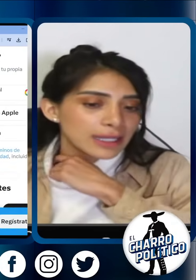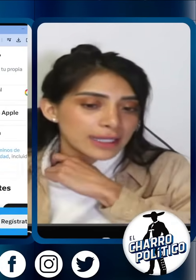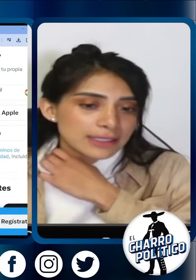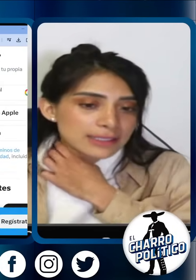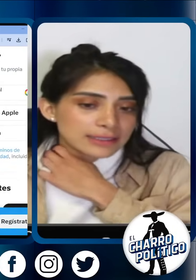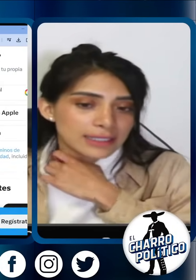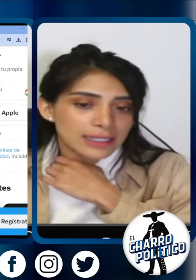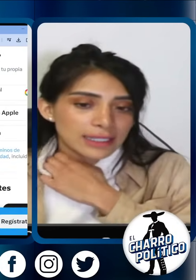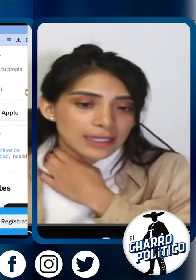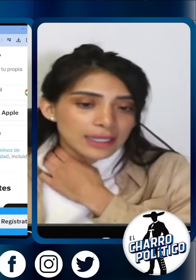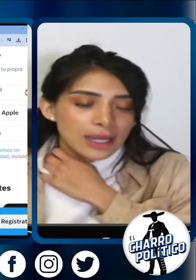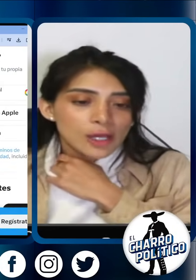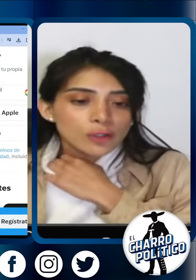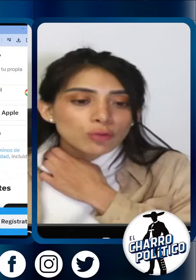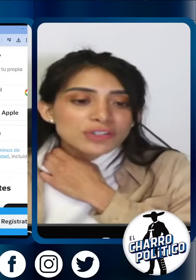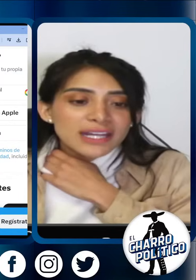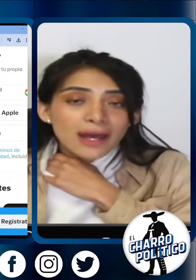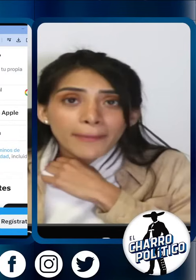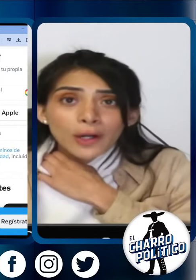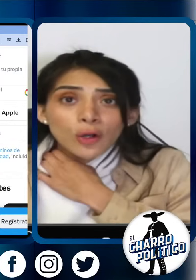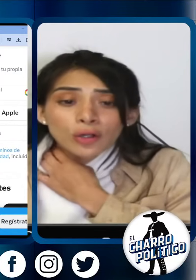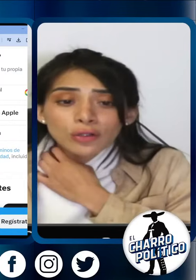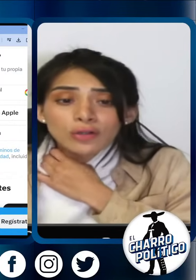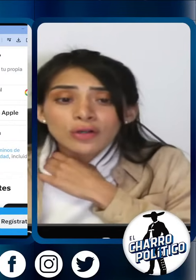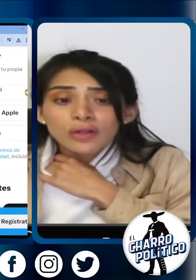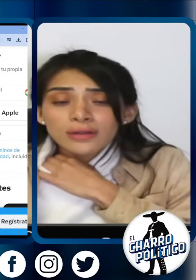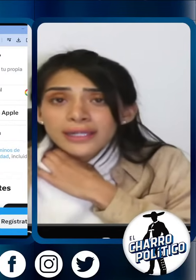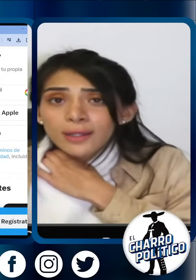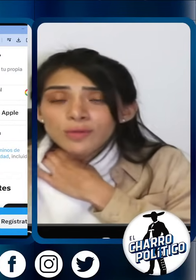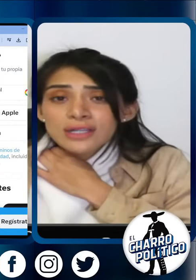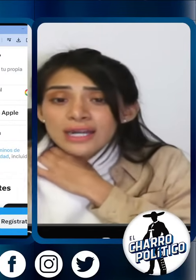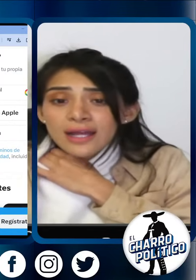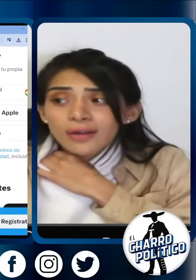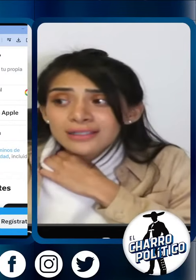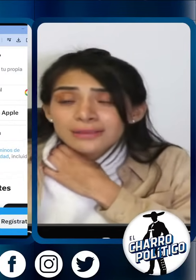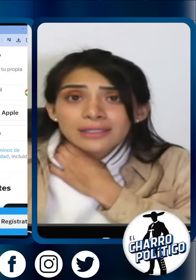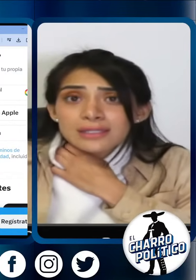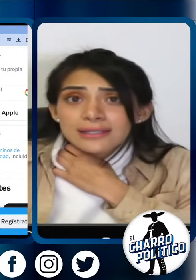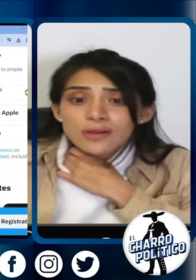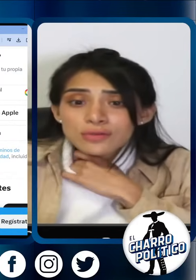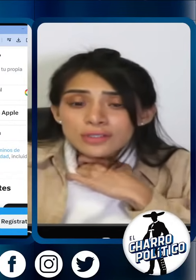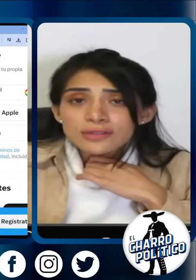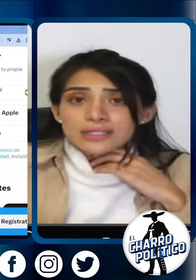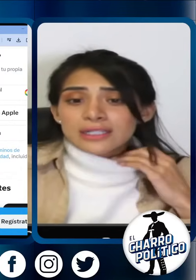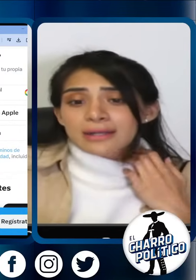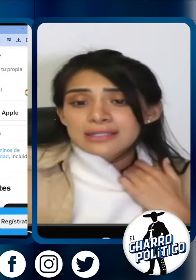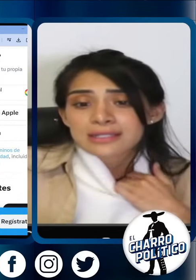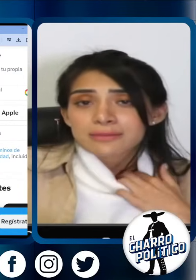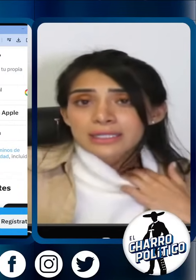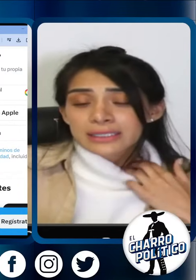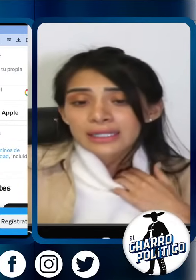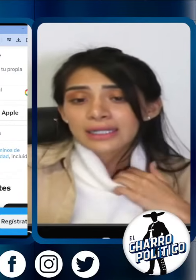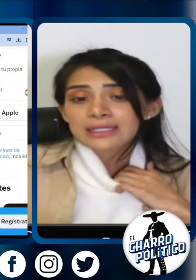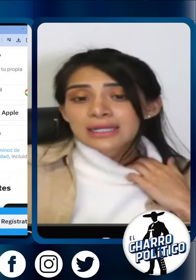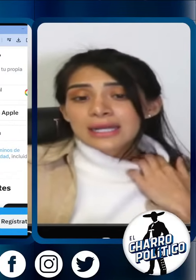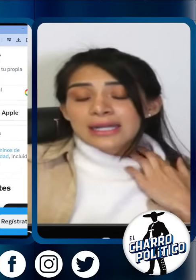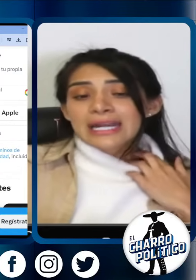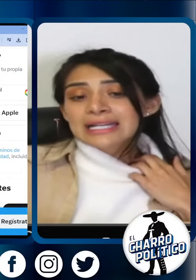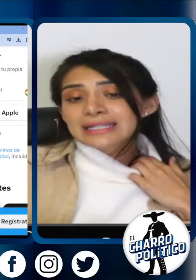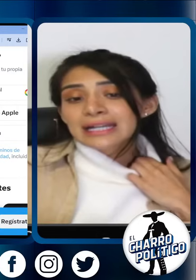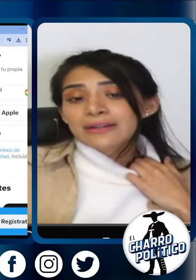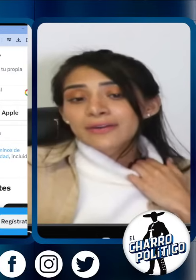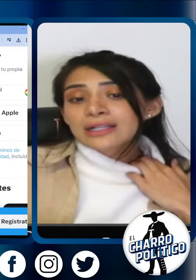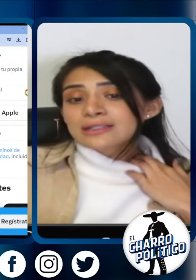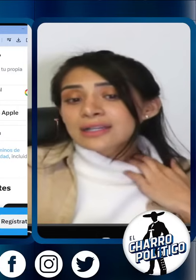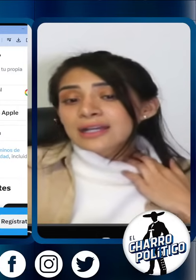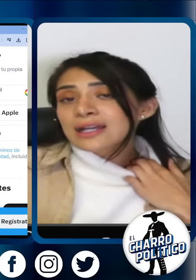de este Rusia, pero no dejemos de lado que también Estados Unidos tiene bases militares. Nada